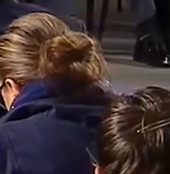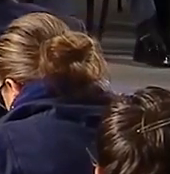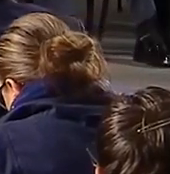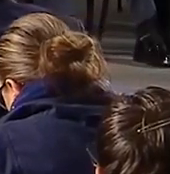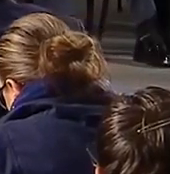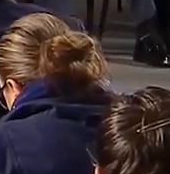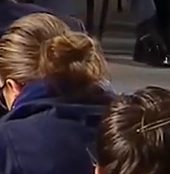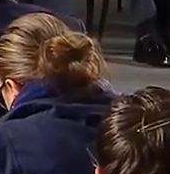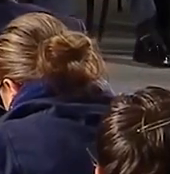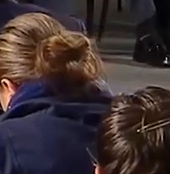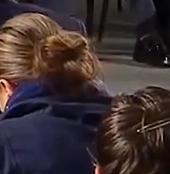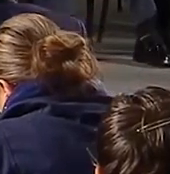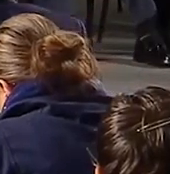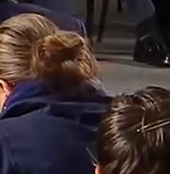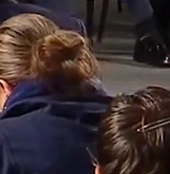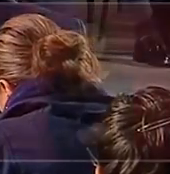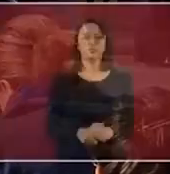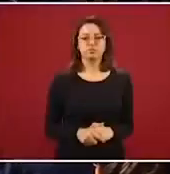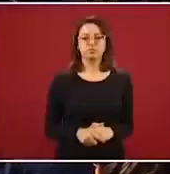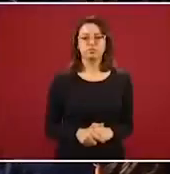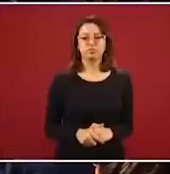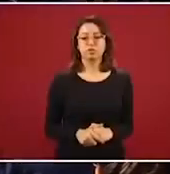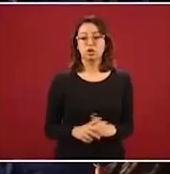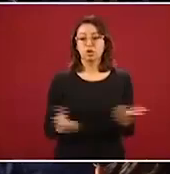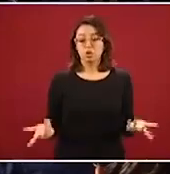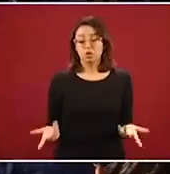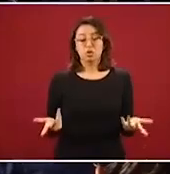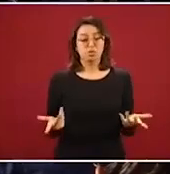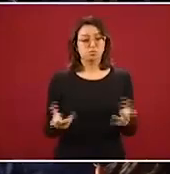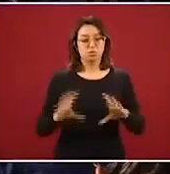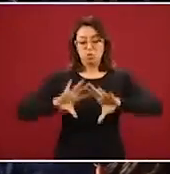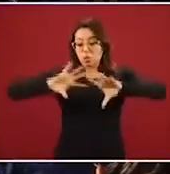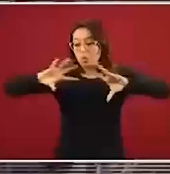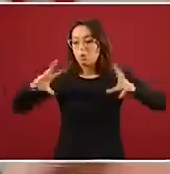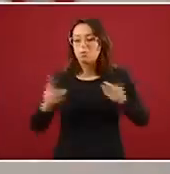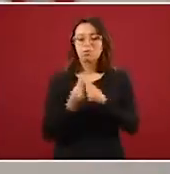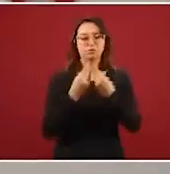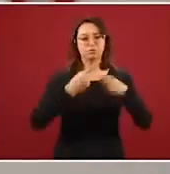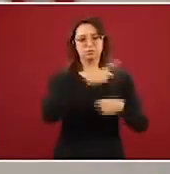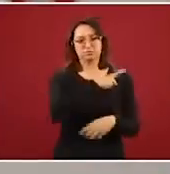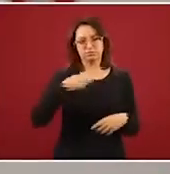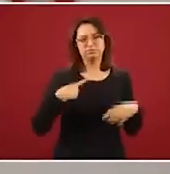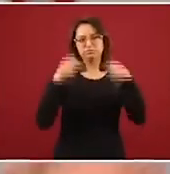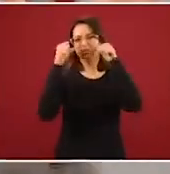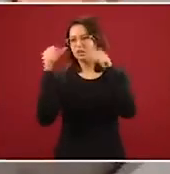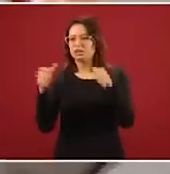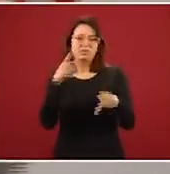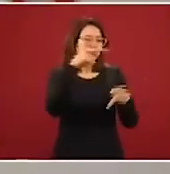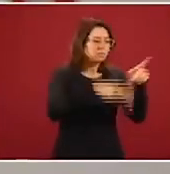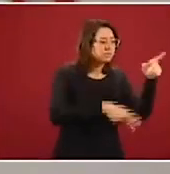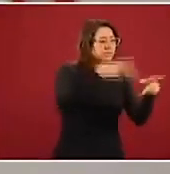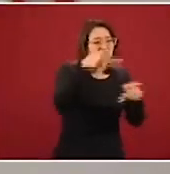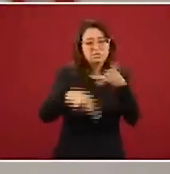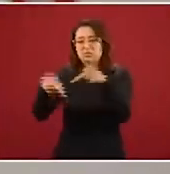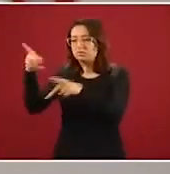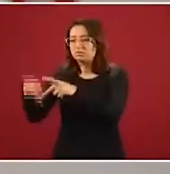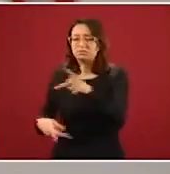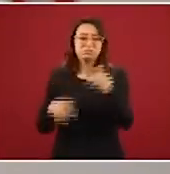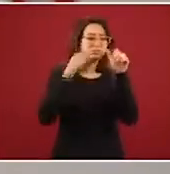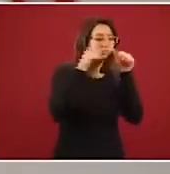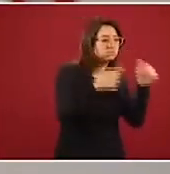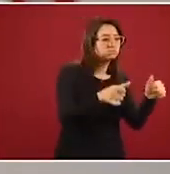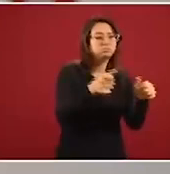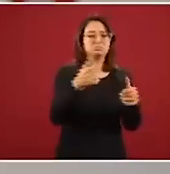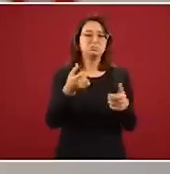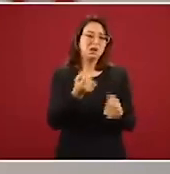puede haber programas que sean simplemente parches o chispas en el espacio, tenemos que vincularlo todo